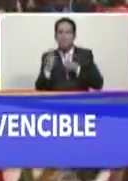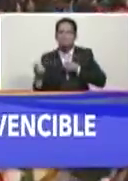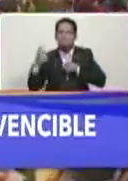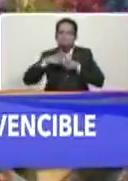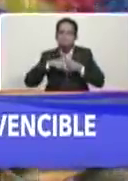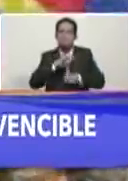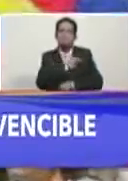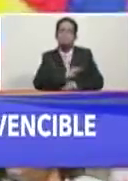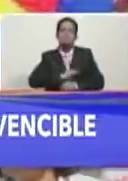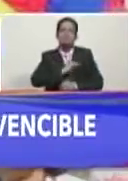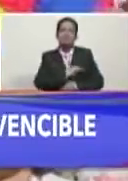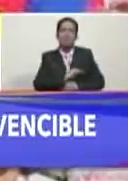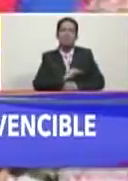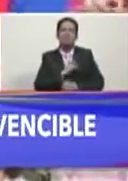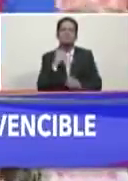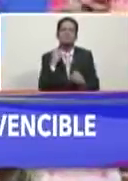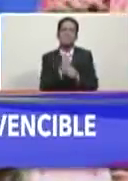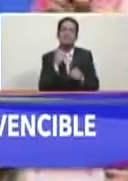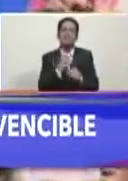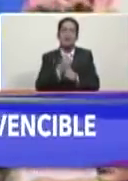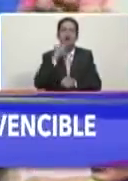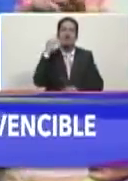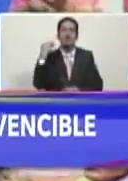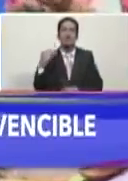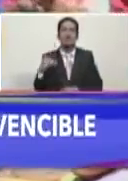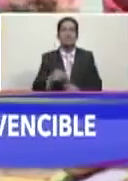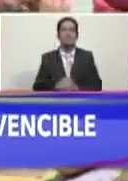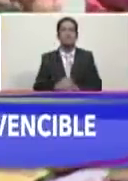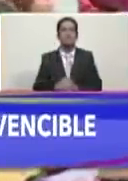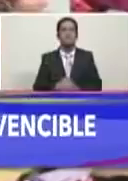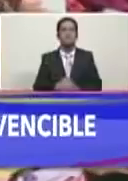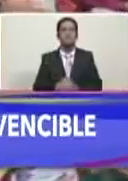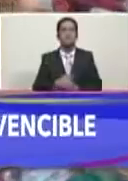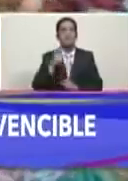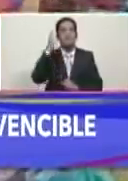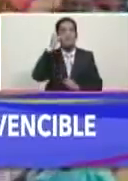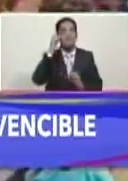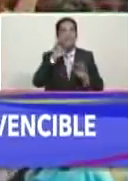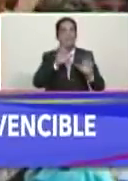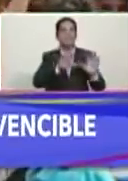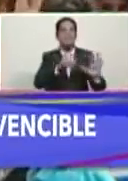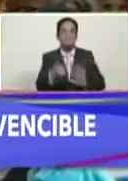misión Chamba Juvenil, 16, 17